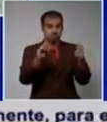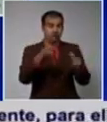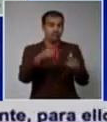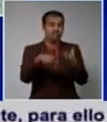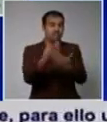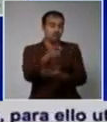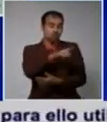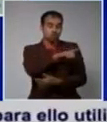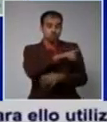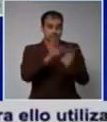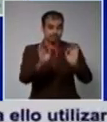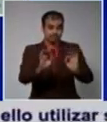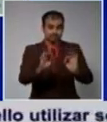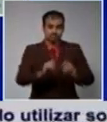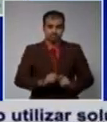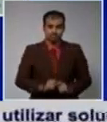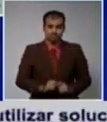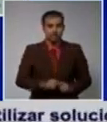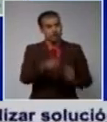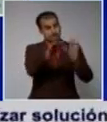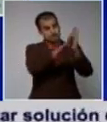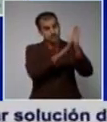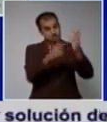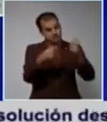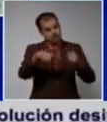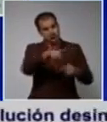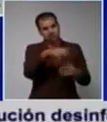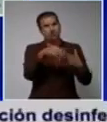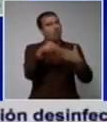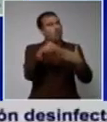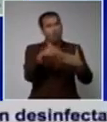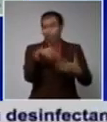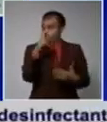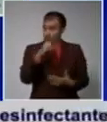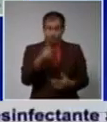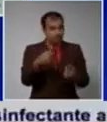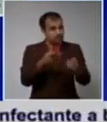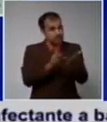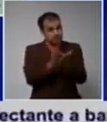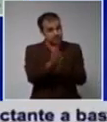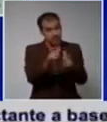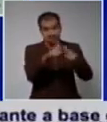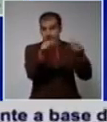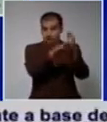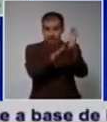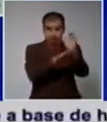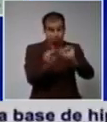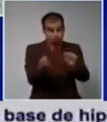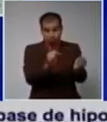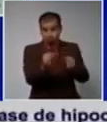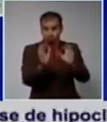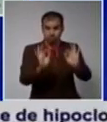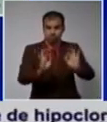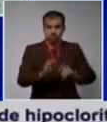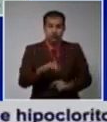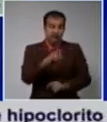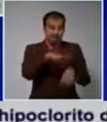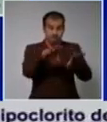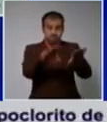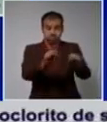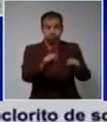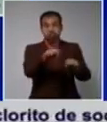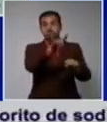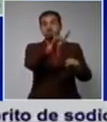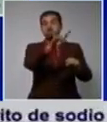medidas que deben de seguir incrementando en su restricción. Ayer 93